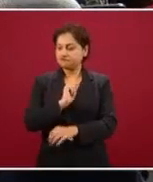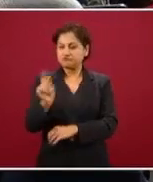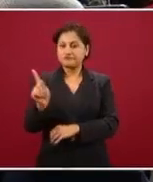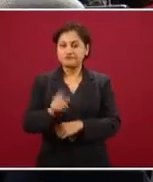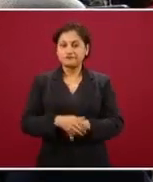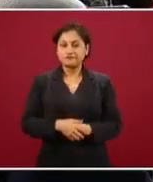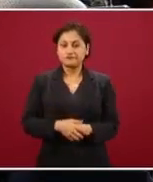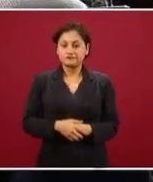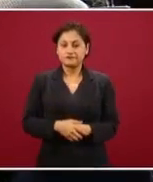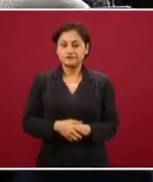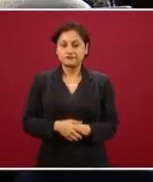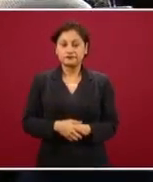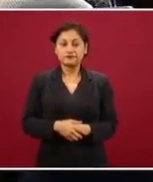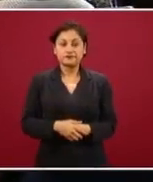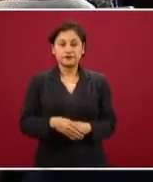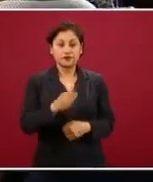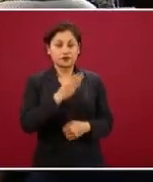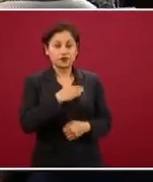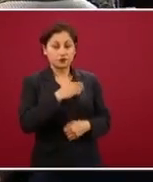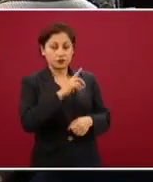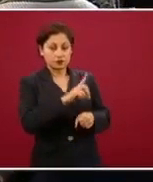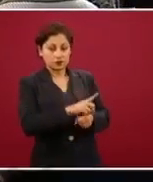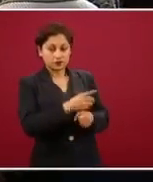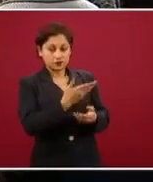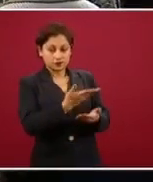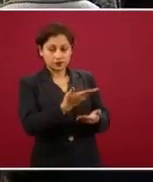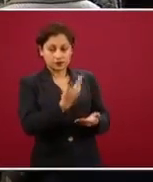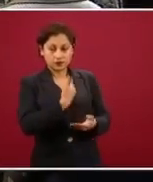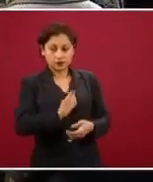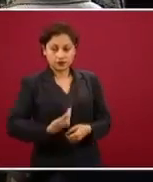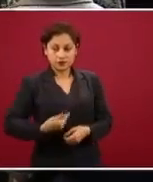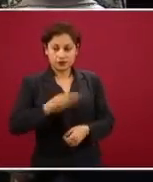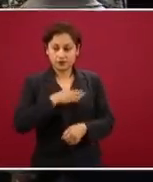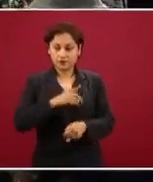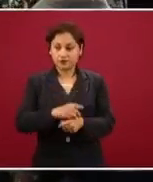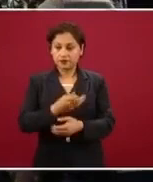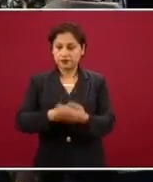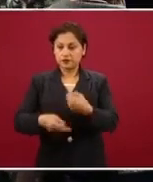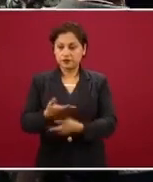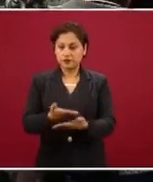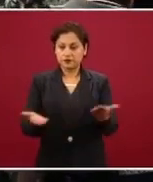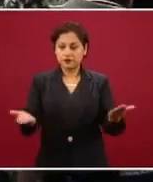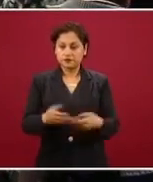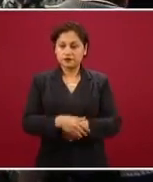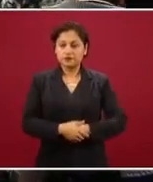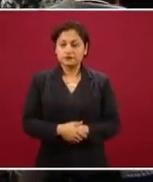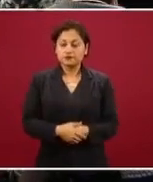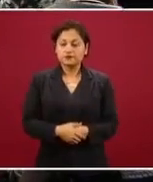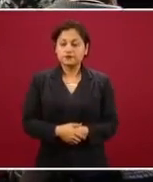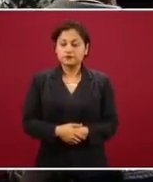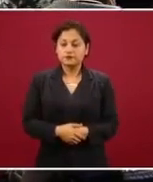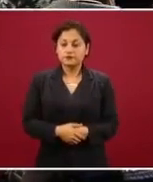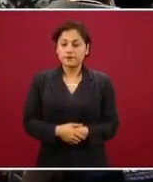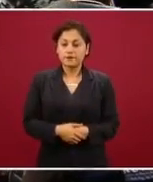Listo. Buen día, señor presidente. Buen día a todos. Sobre la rifa, ¿no? Después sobre el sector salud.